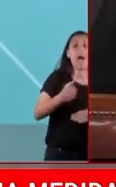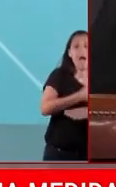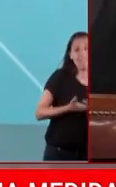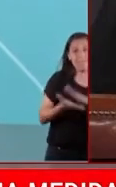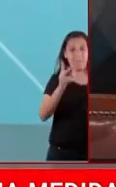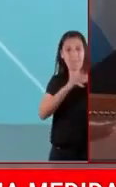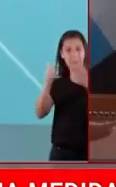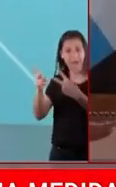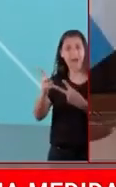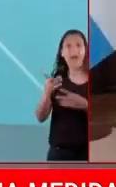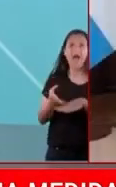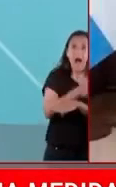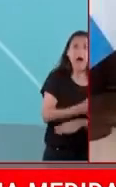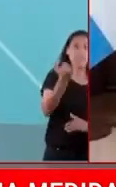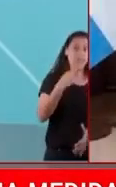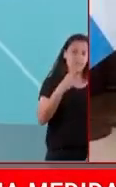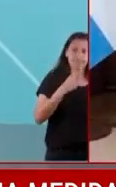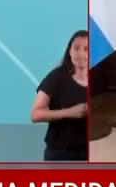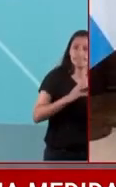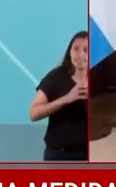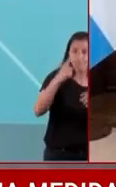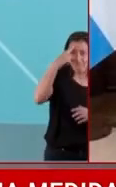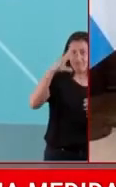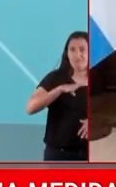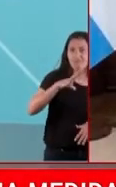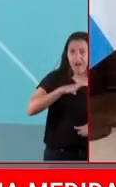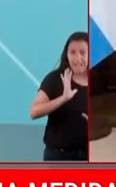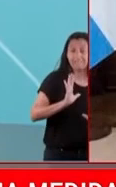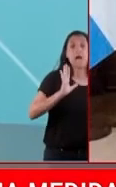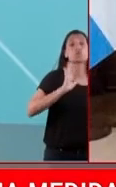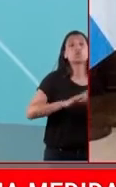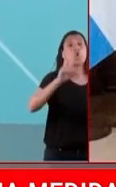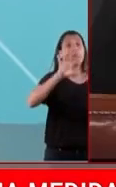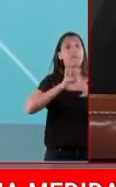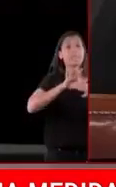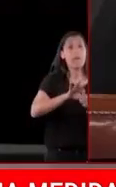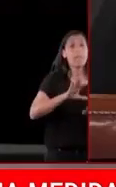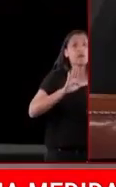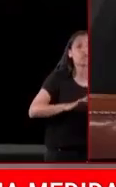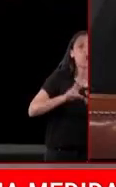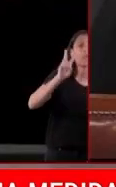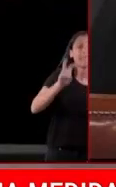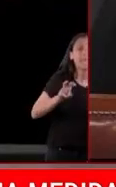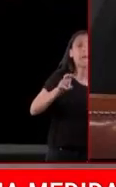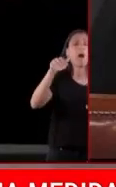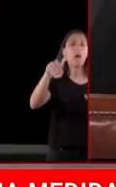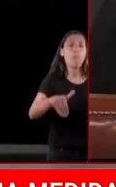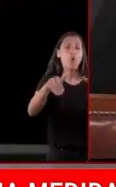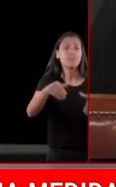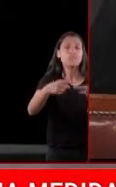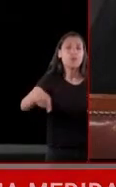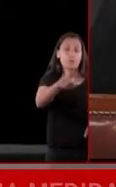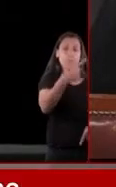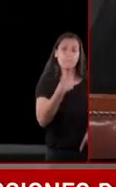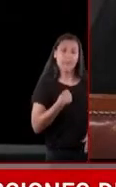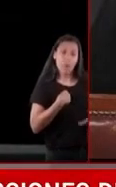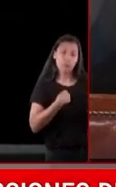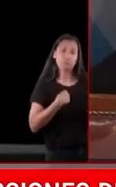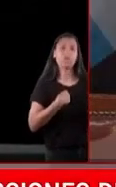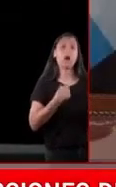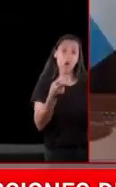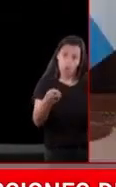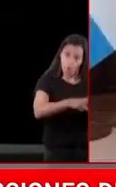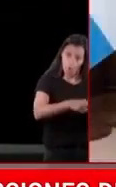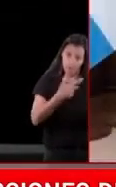hasta 2 veces consecutivas, ¿sí? Y que después tiene que dejar un periodo. En el caso del gobernador